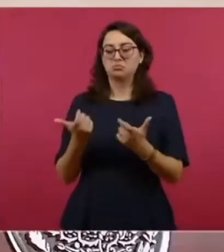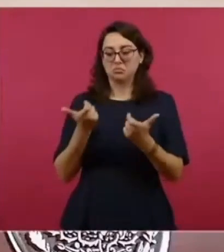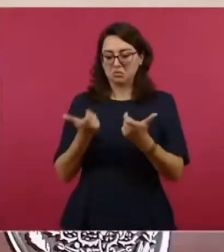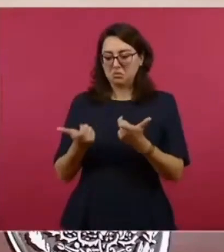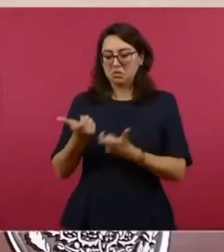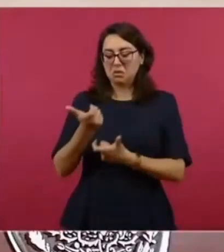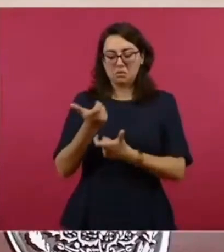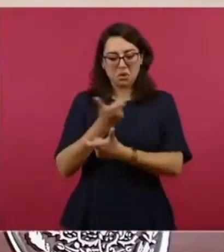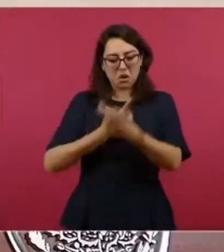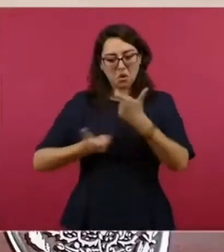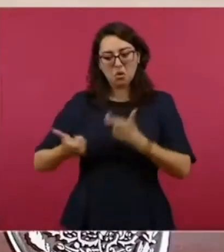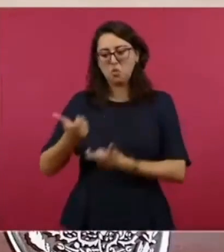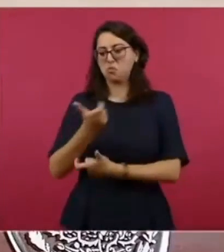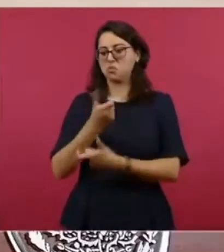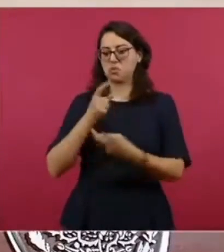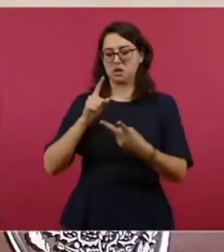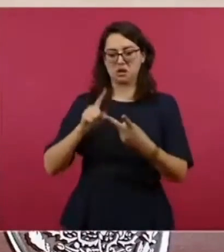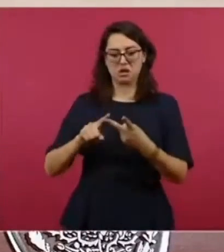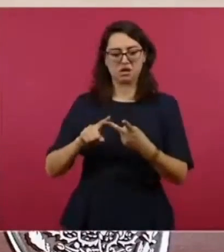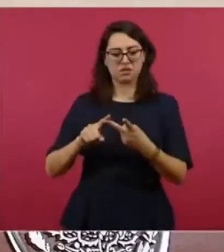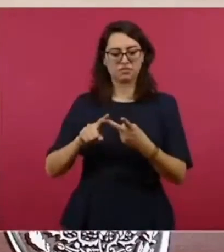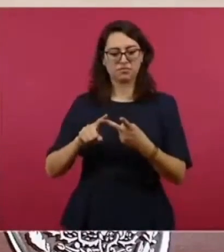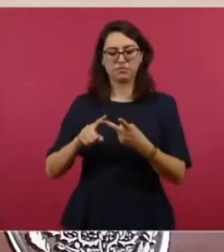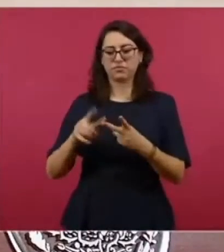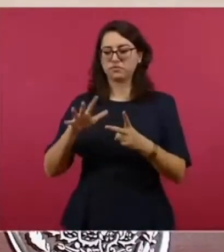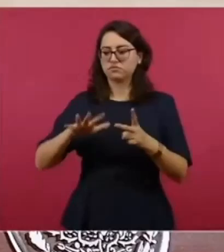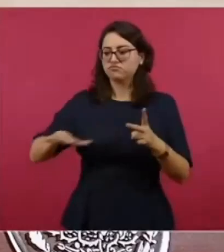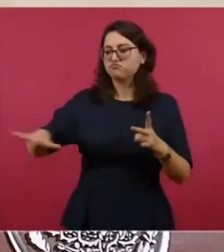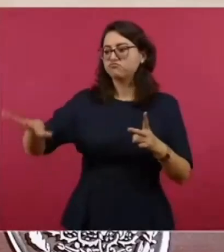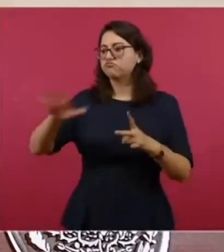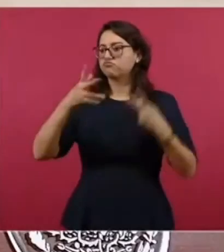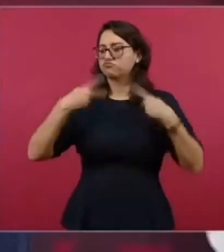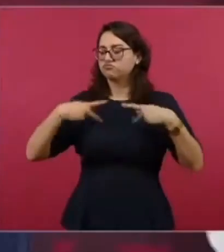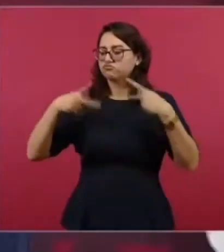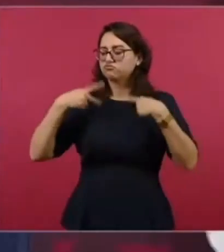economía, en su política social,